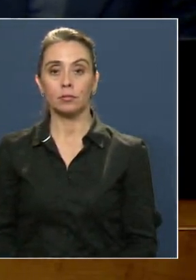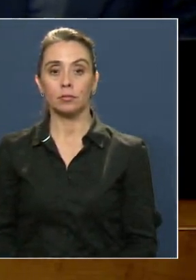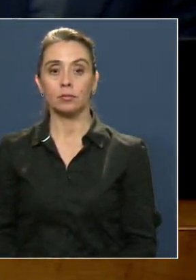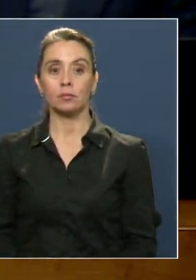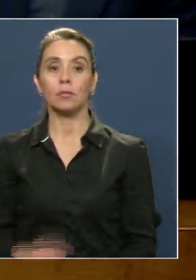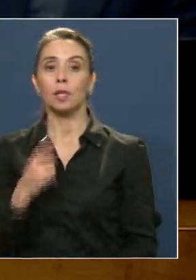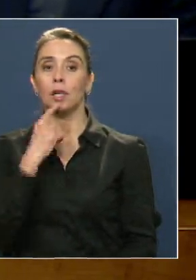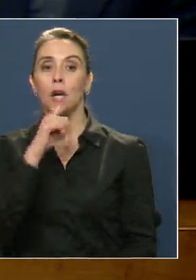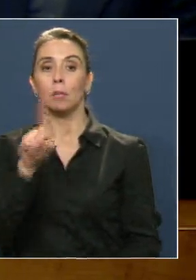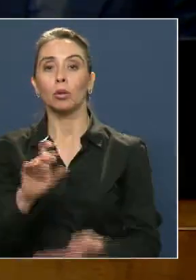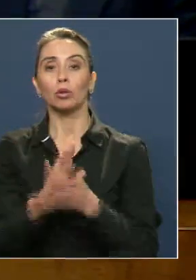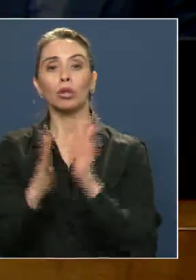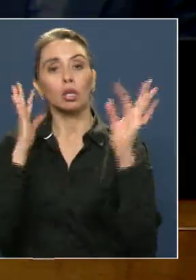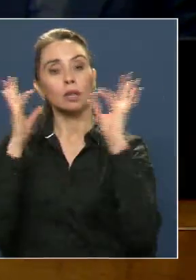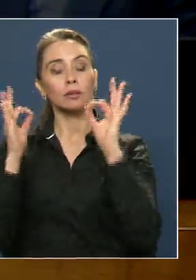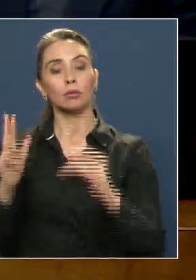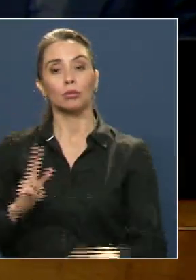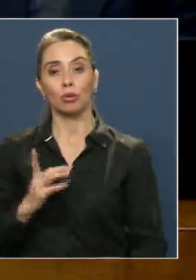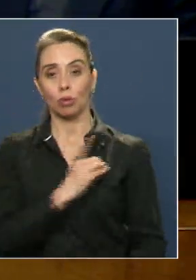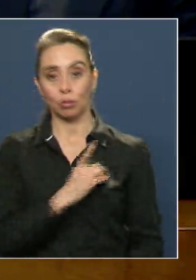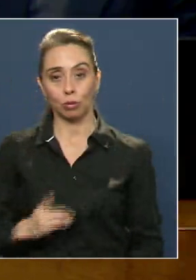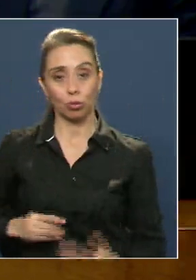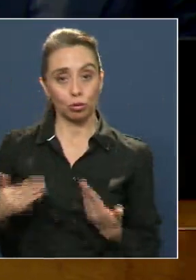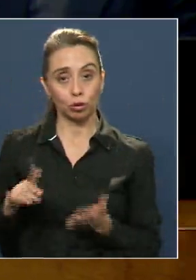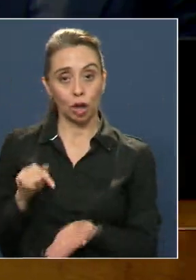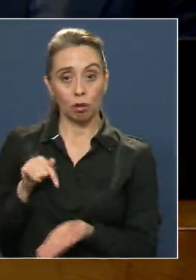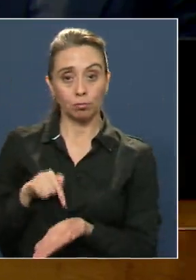¿Han votado todas las señoras y señores diputados?